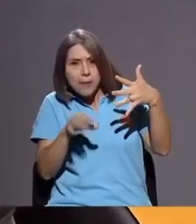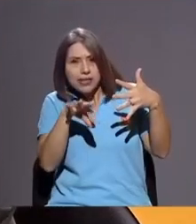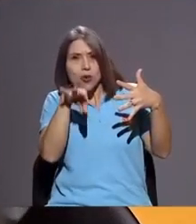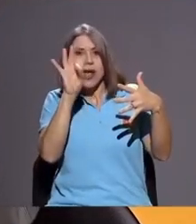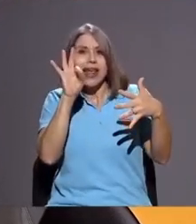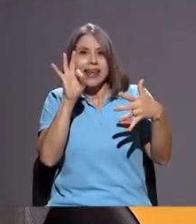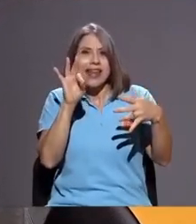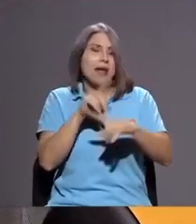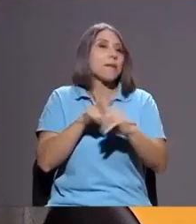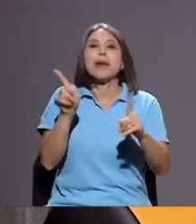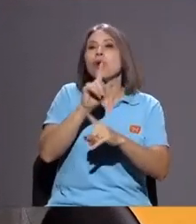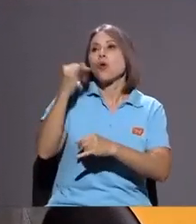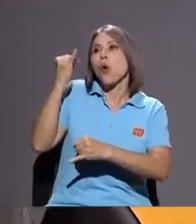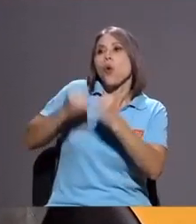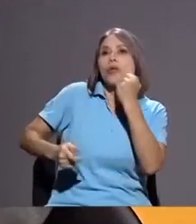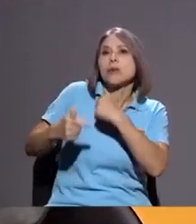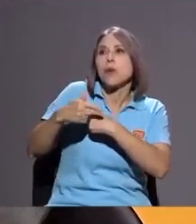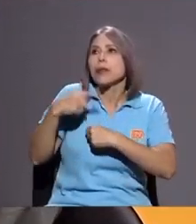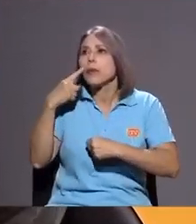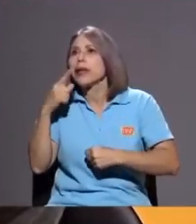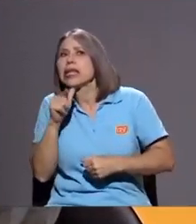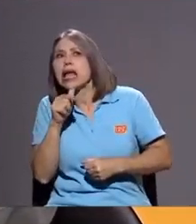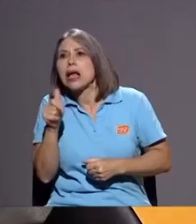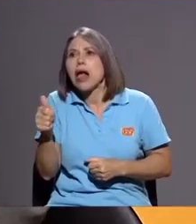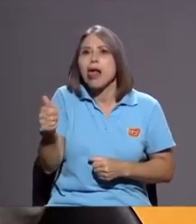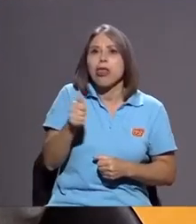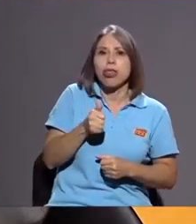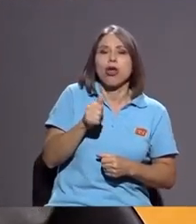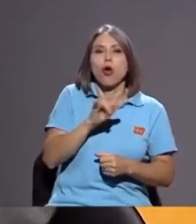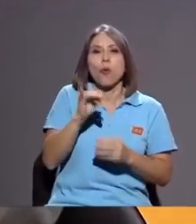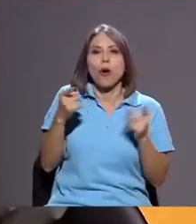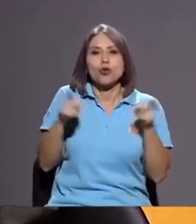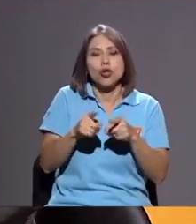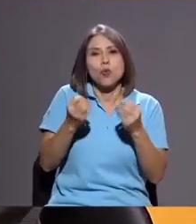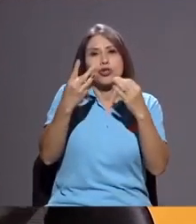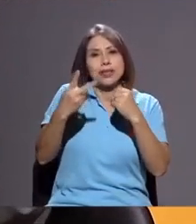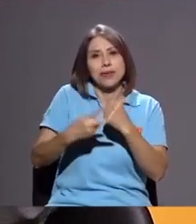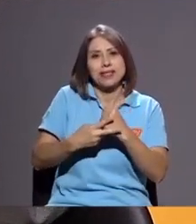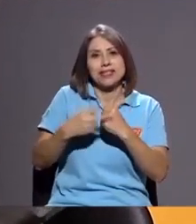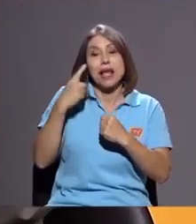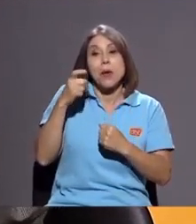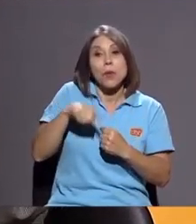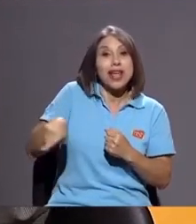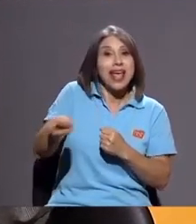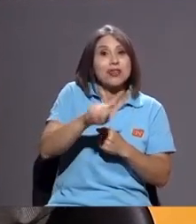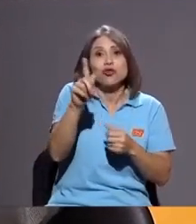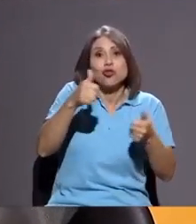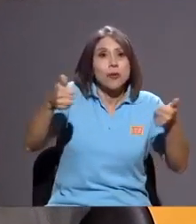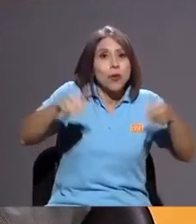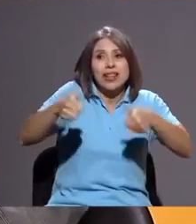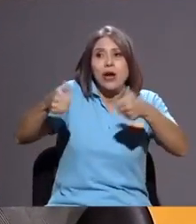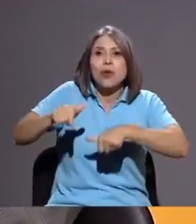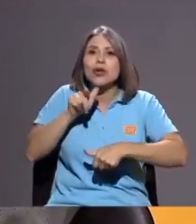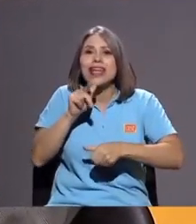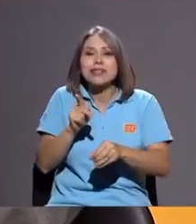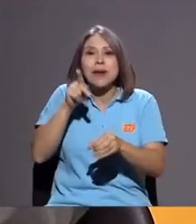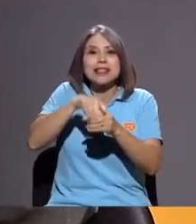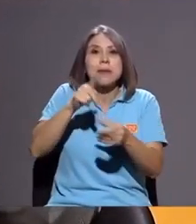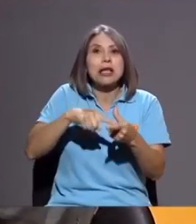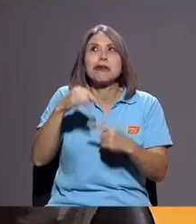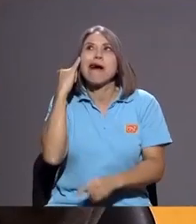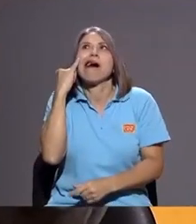instancia por razones de la manga un candidato, como ha ocurrido muchas veces, porque no se ponen de acuerdo sobre los que participan y se sacan de la